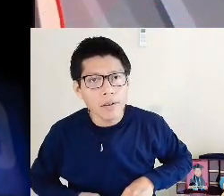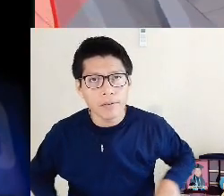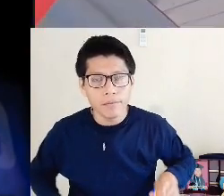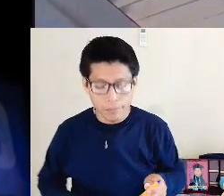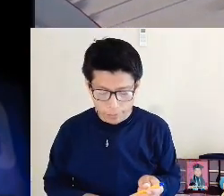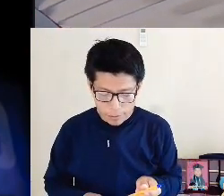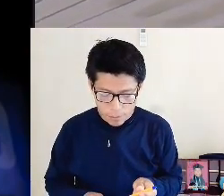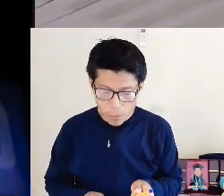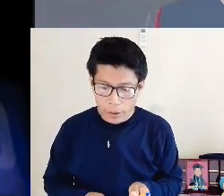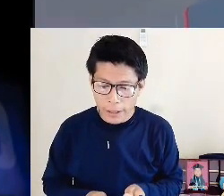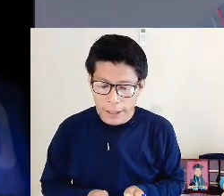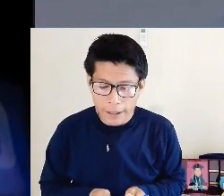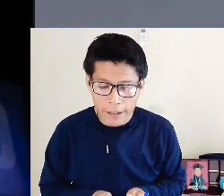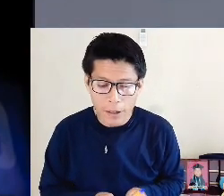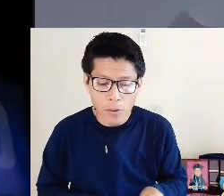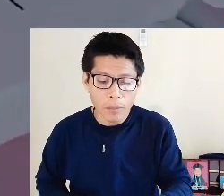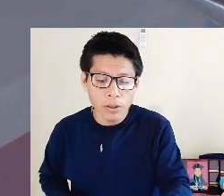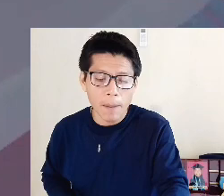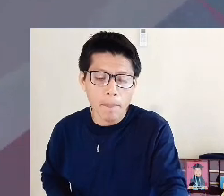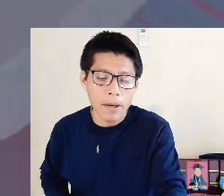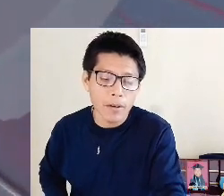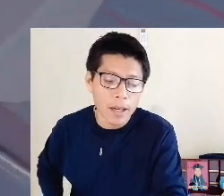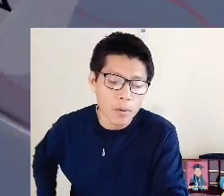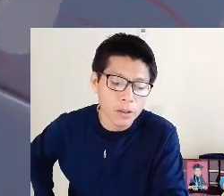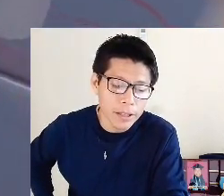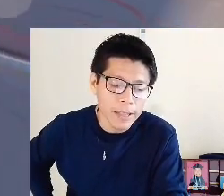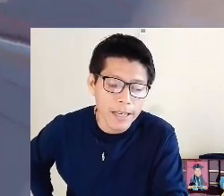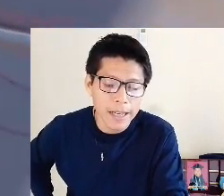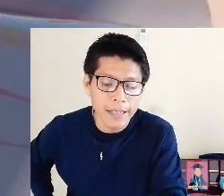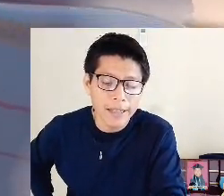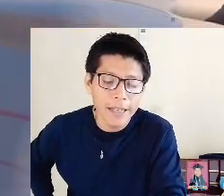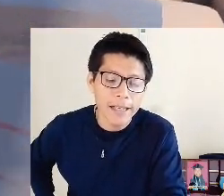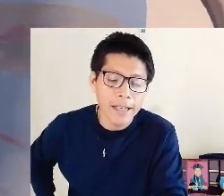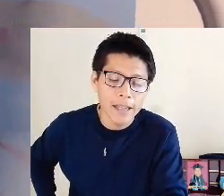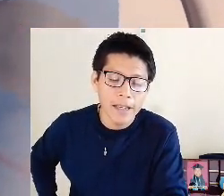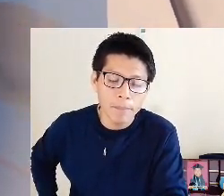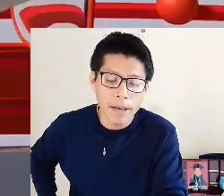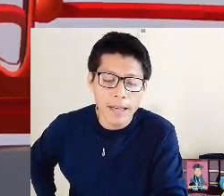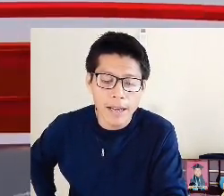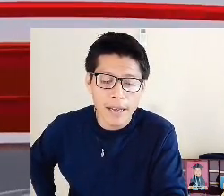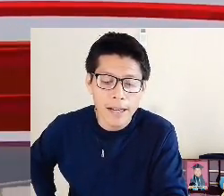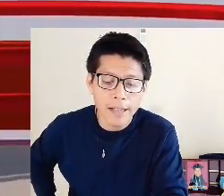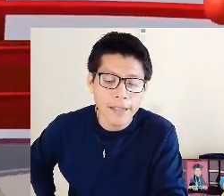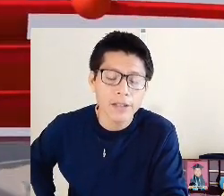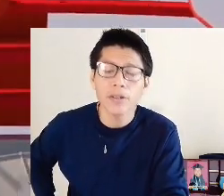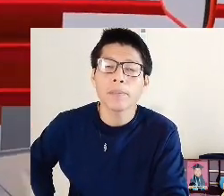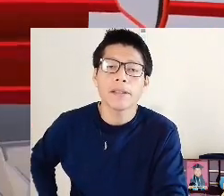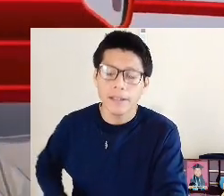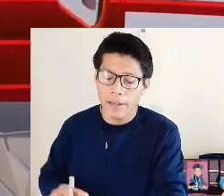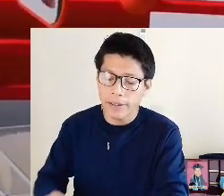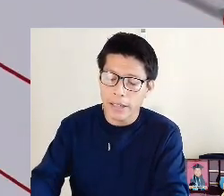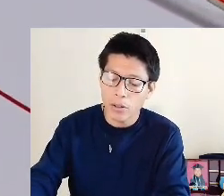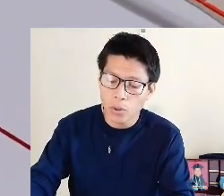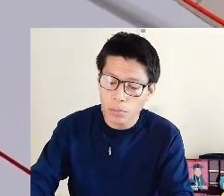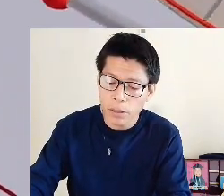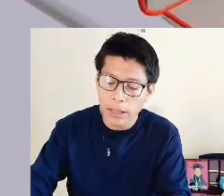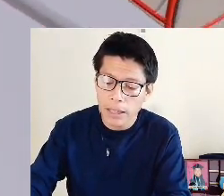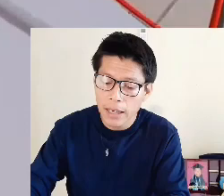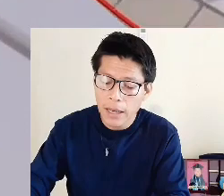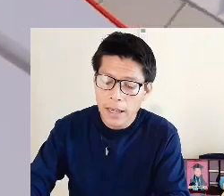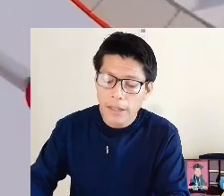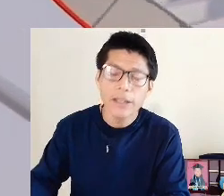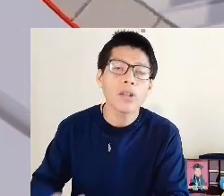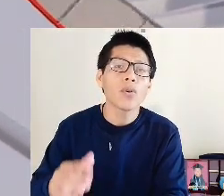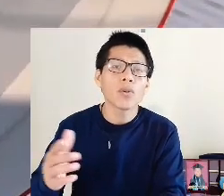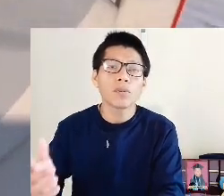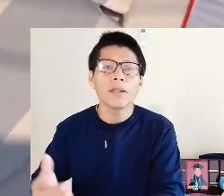alborotado porque recordemos que perdió la contienda interna de para las elecciones presidenciales del